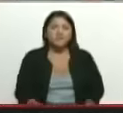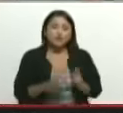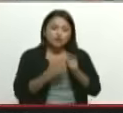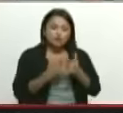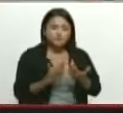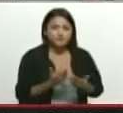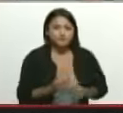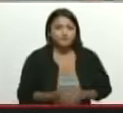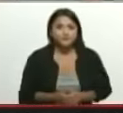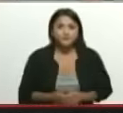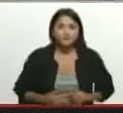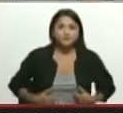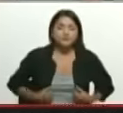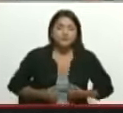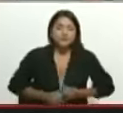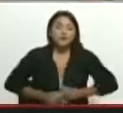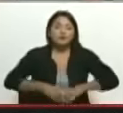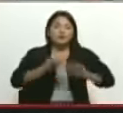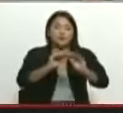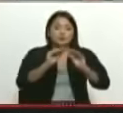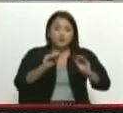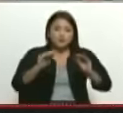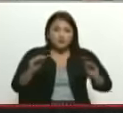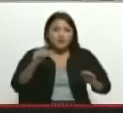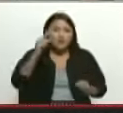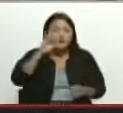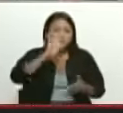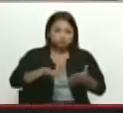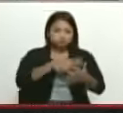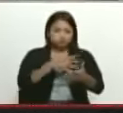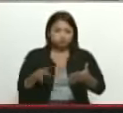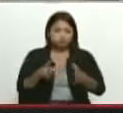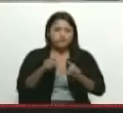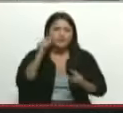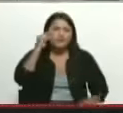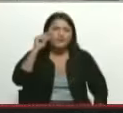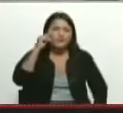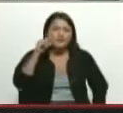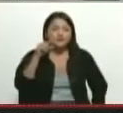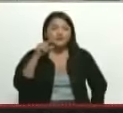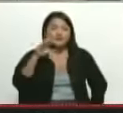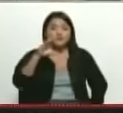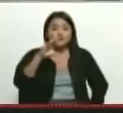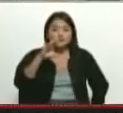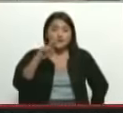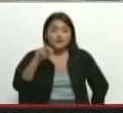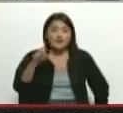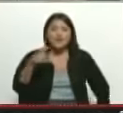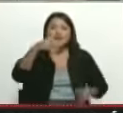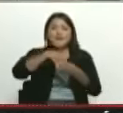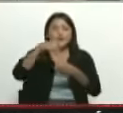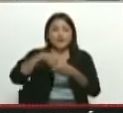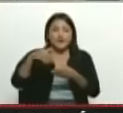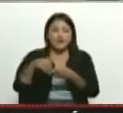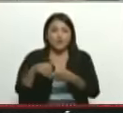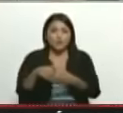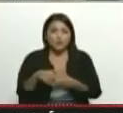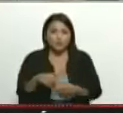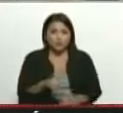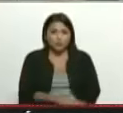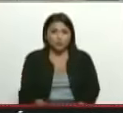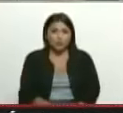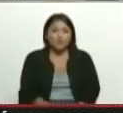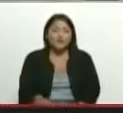Considerando que la convocatoria y el cronograma electoral del referendo consultivo está